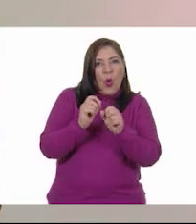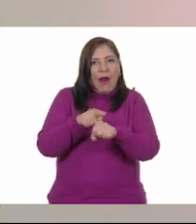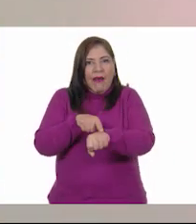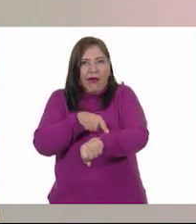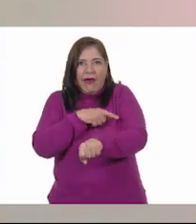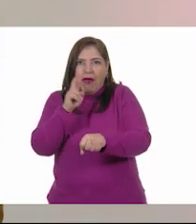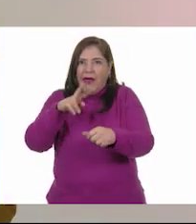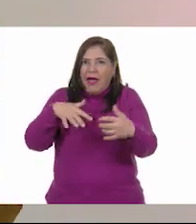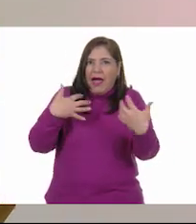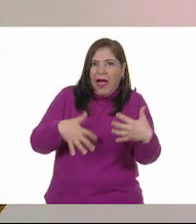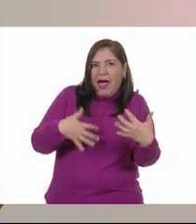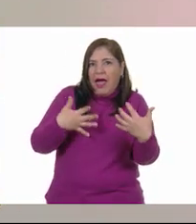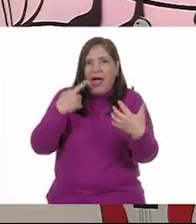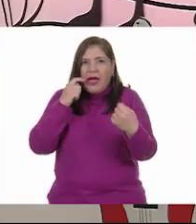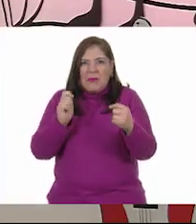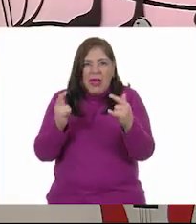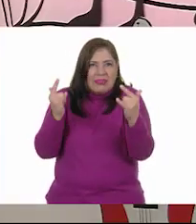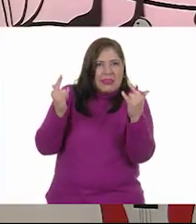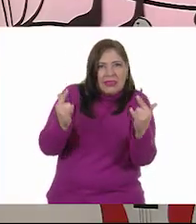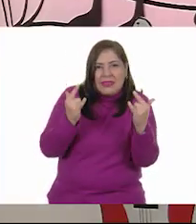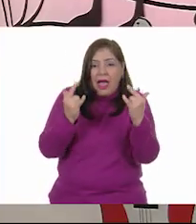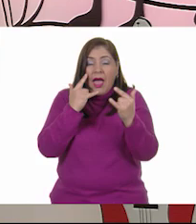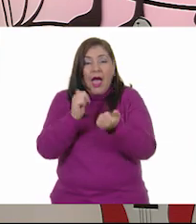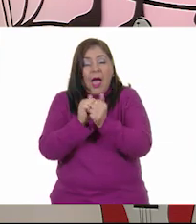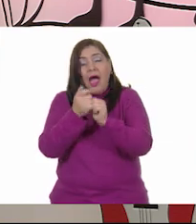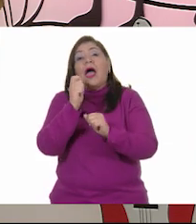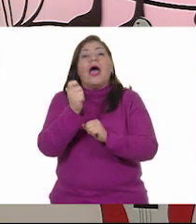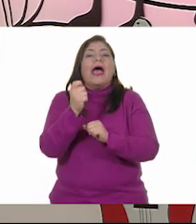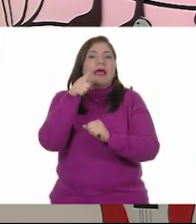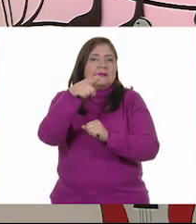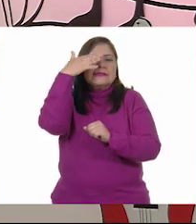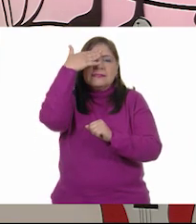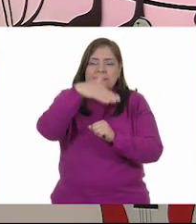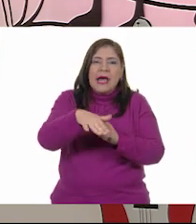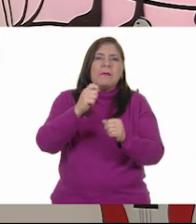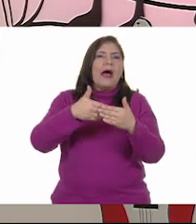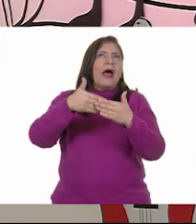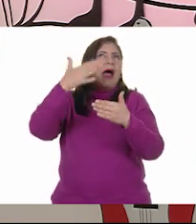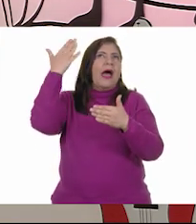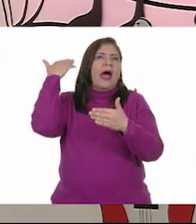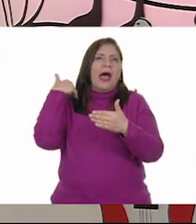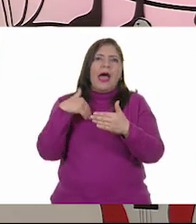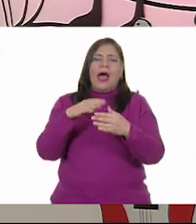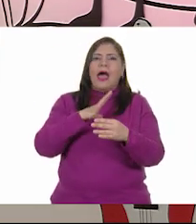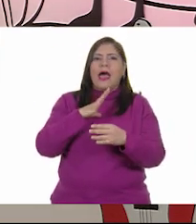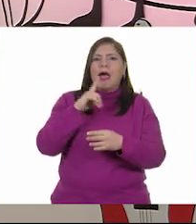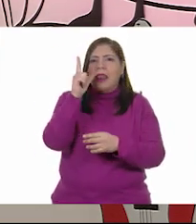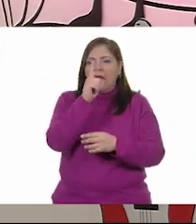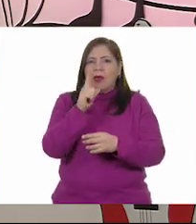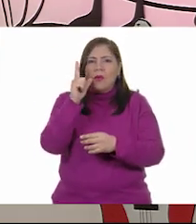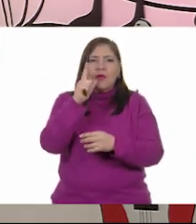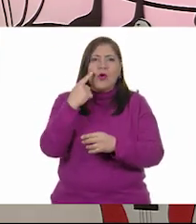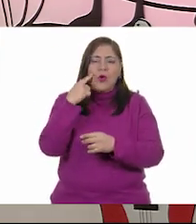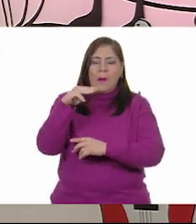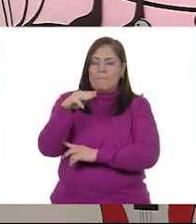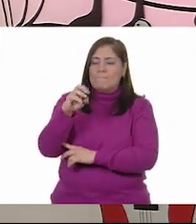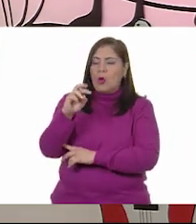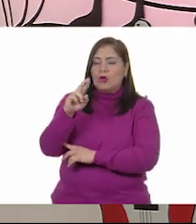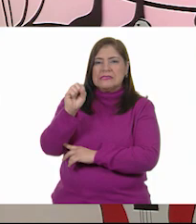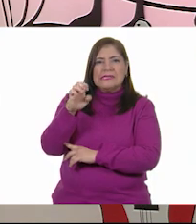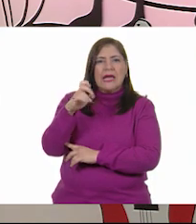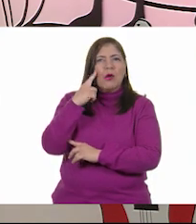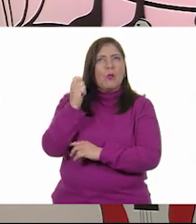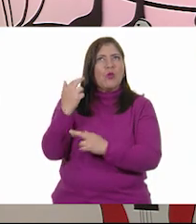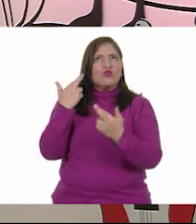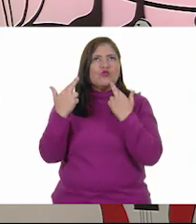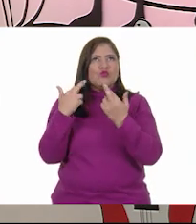Estas rockeras se nos convirtieron en rockeras. ¿Sabían que hay un lenguaje que existió antes del teléfono que se llama el sistema Morse y que eran sonidos